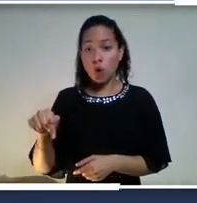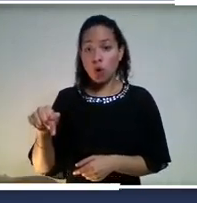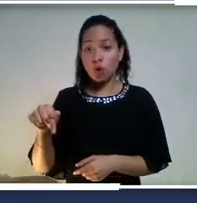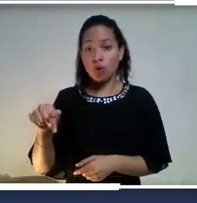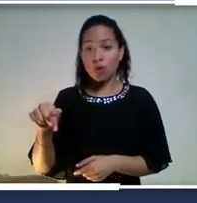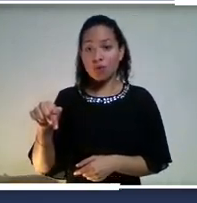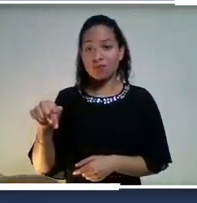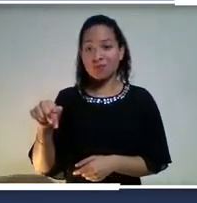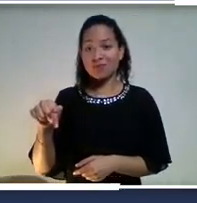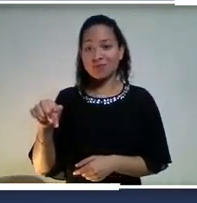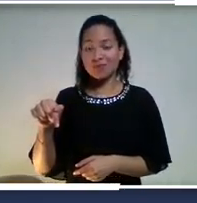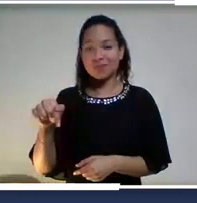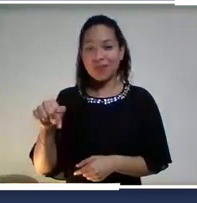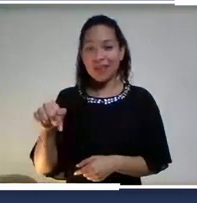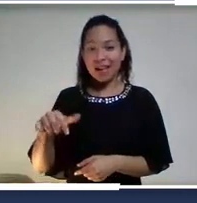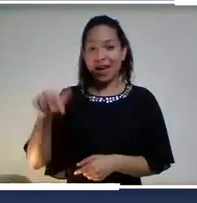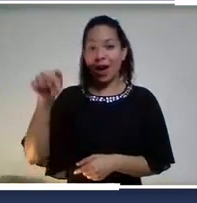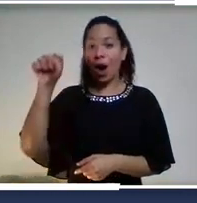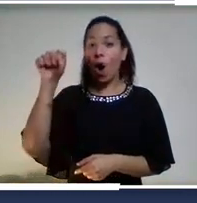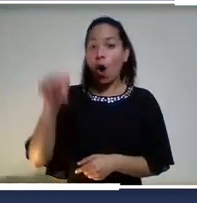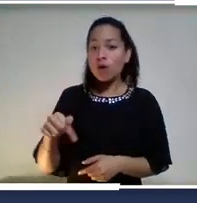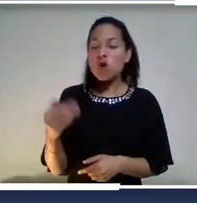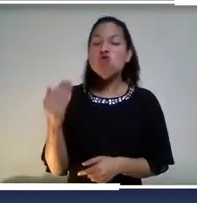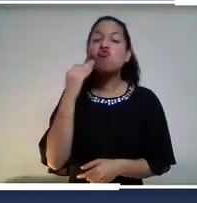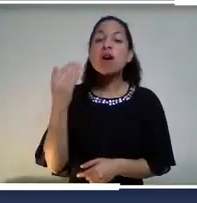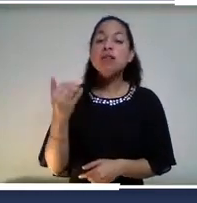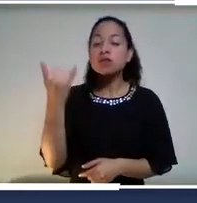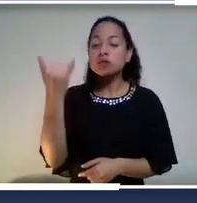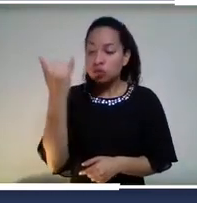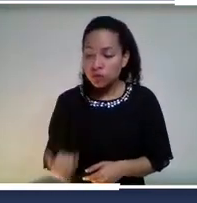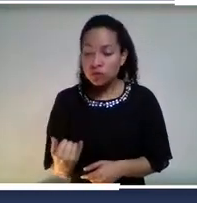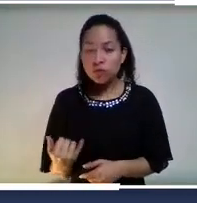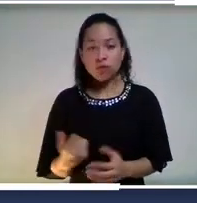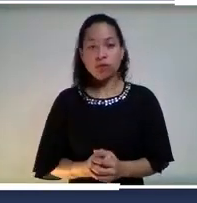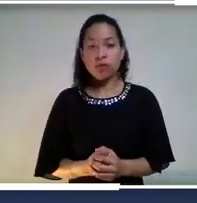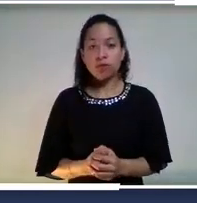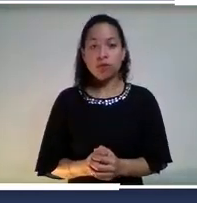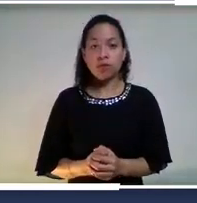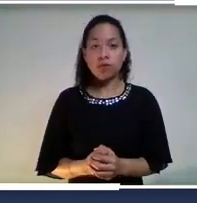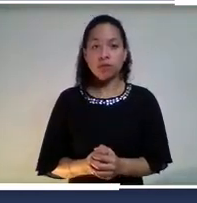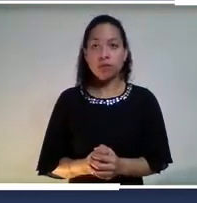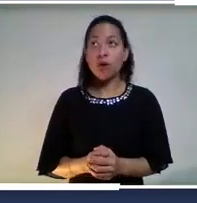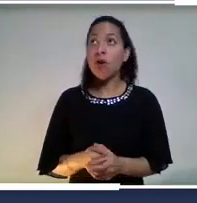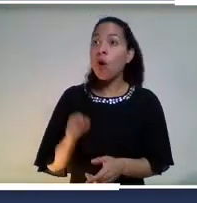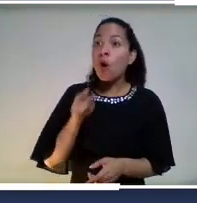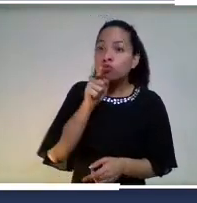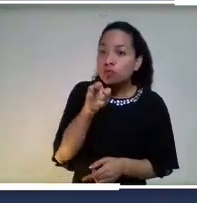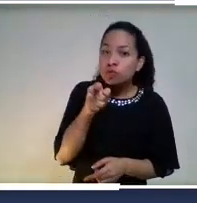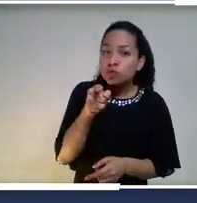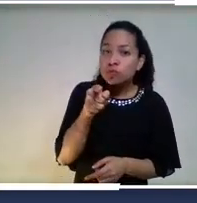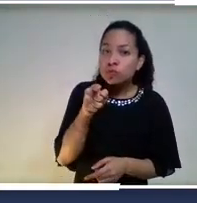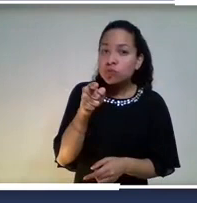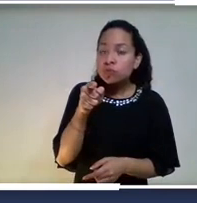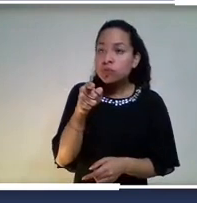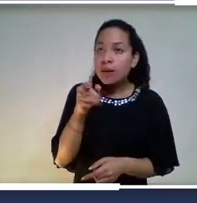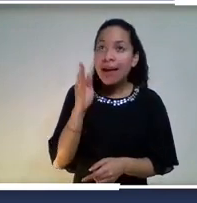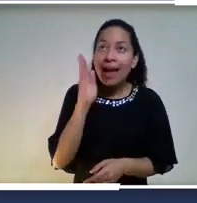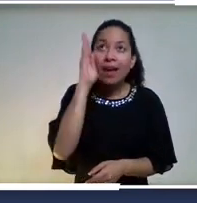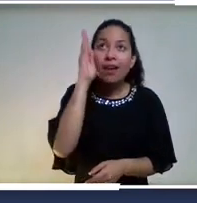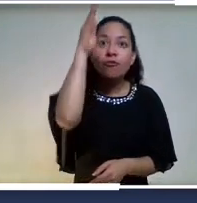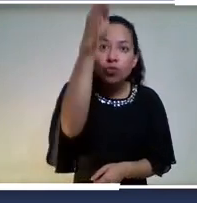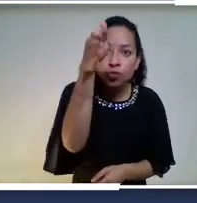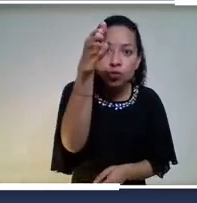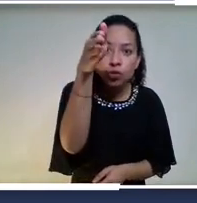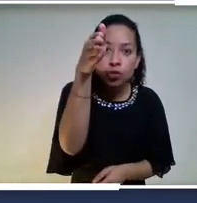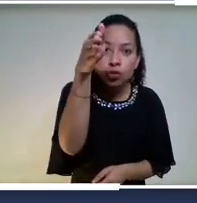presente estarás qué tiempo es ese futuro desierto te digo